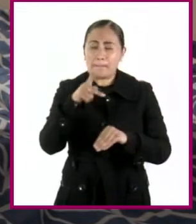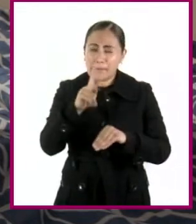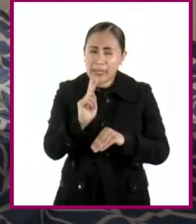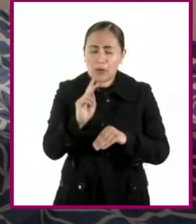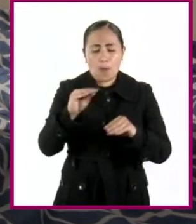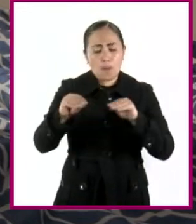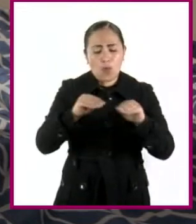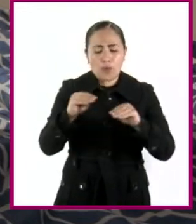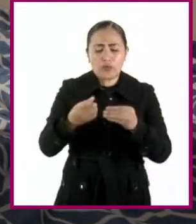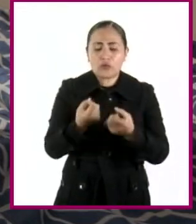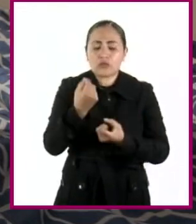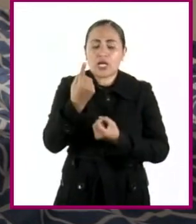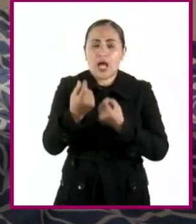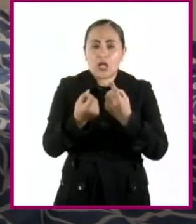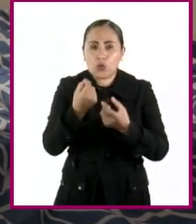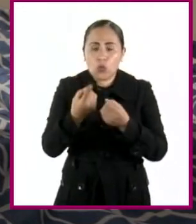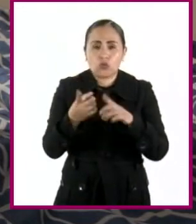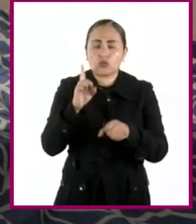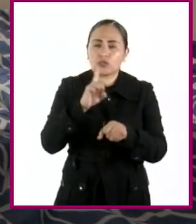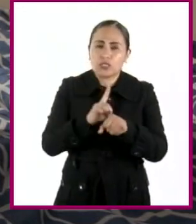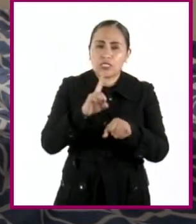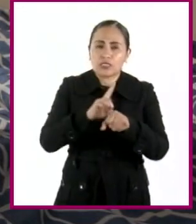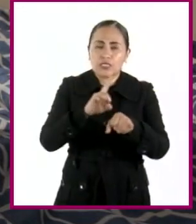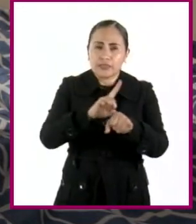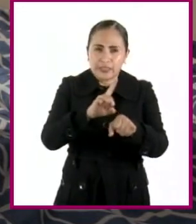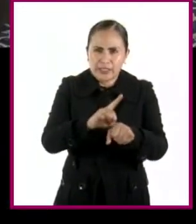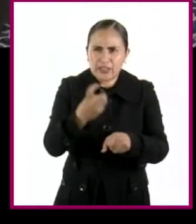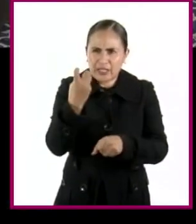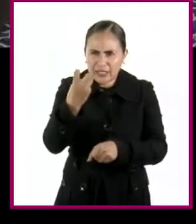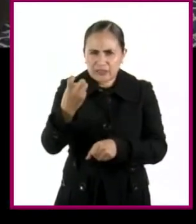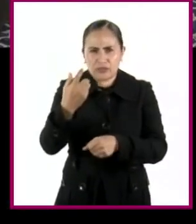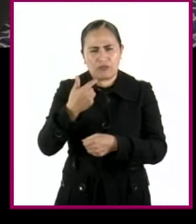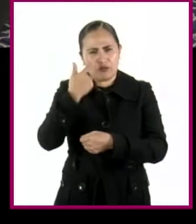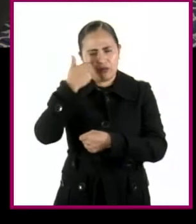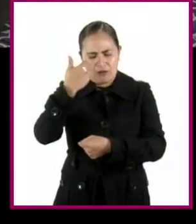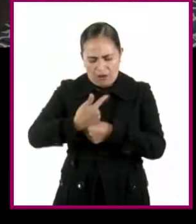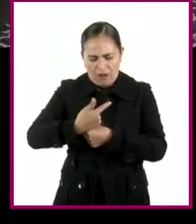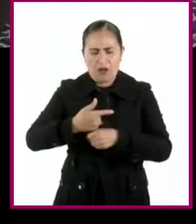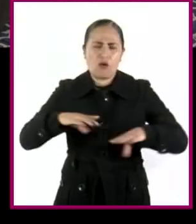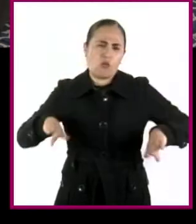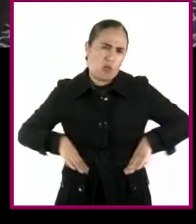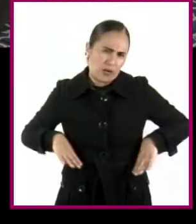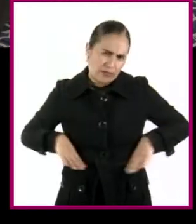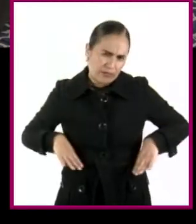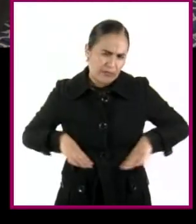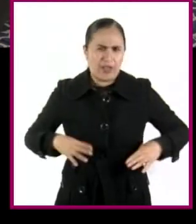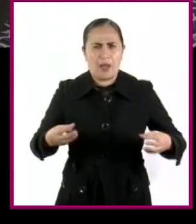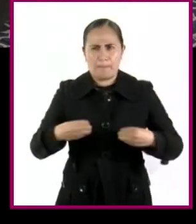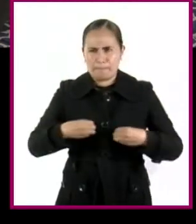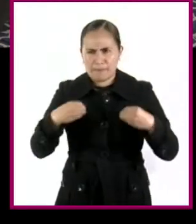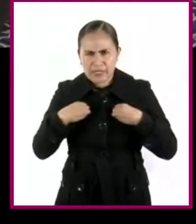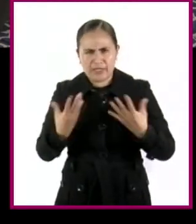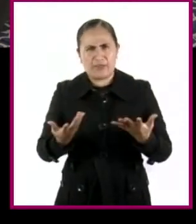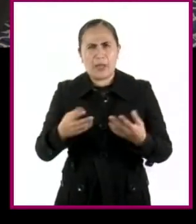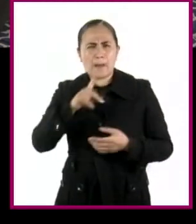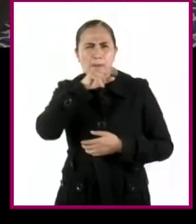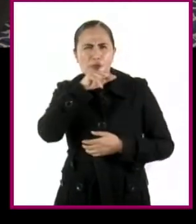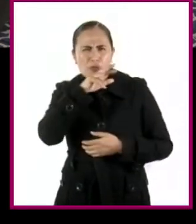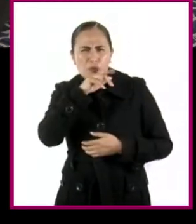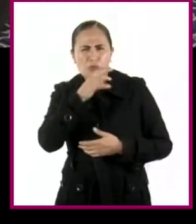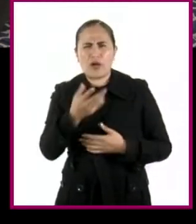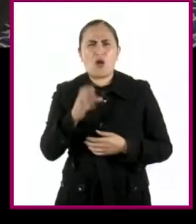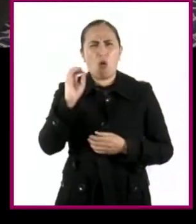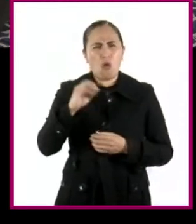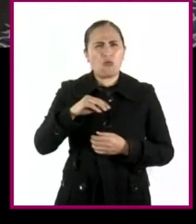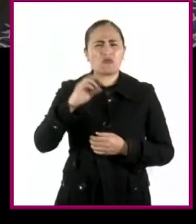que realizamos en nuestro día a día que dicen mucho de nosotros, de nuestra vida, de aquello que nos preocupa y de lo que no somos